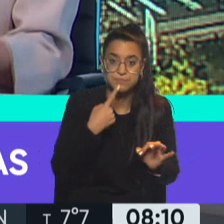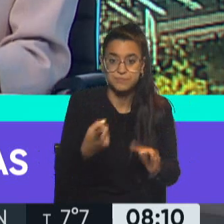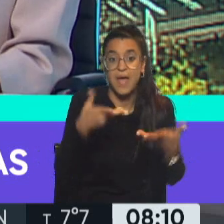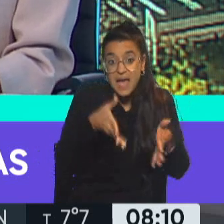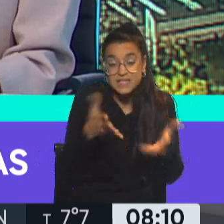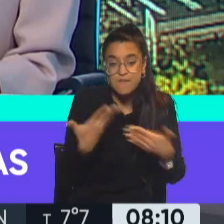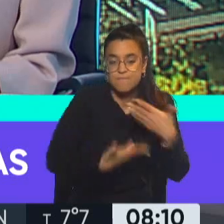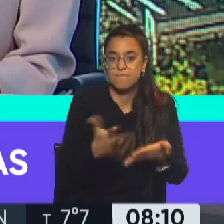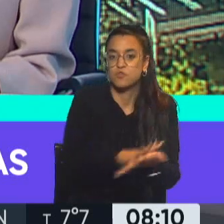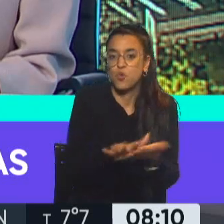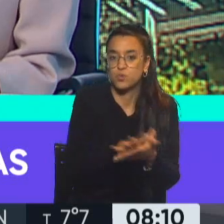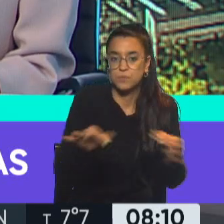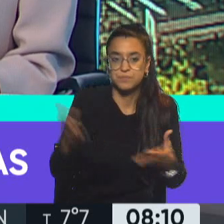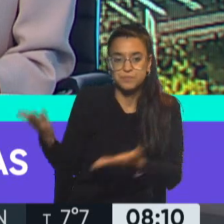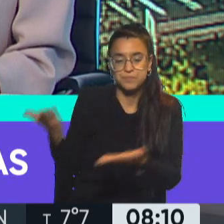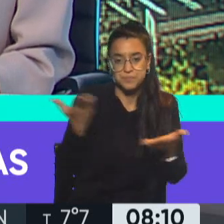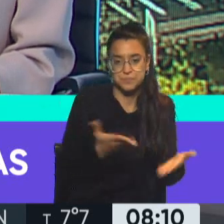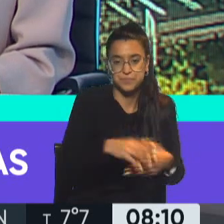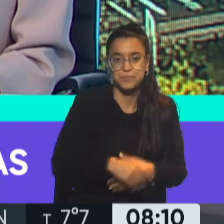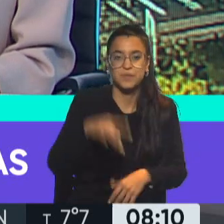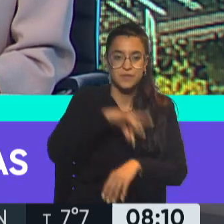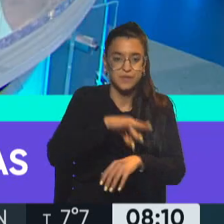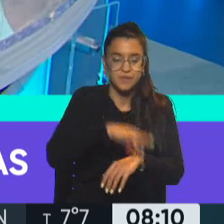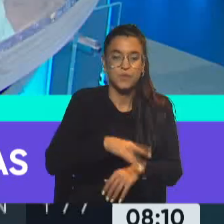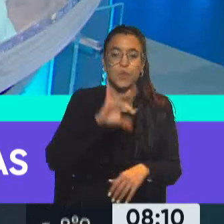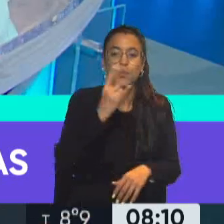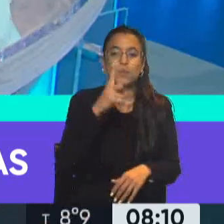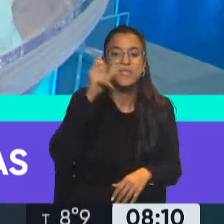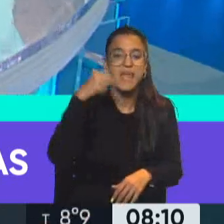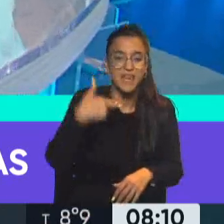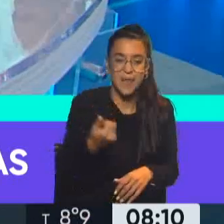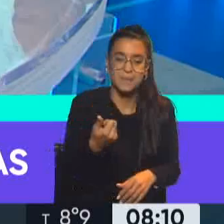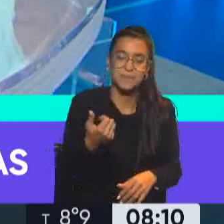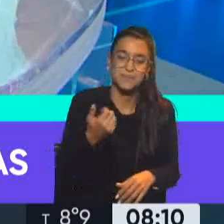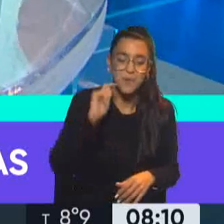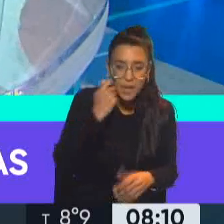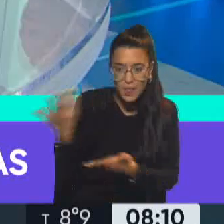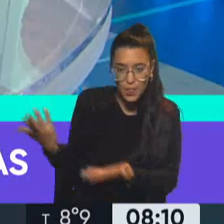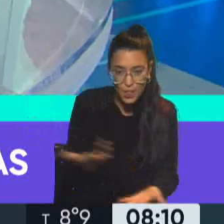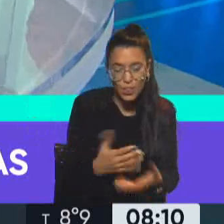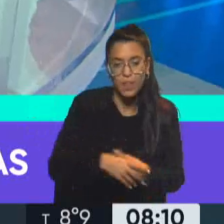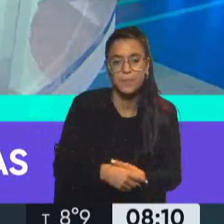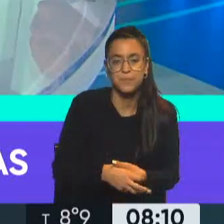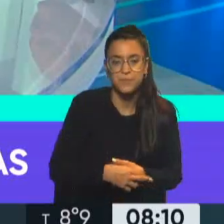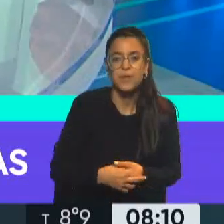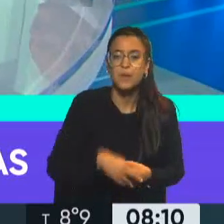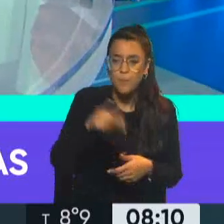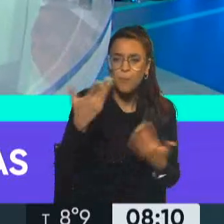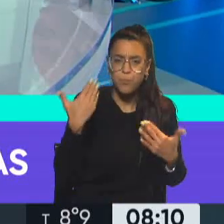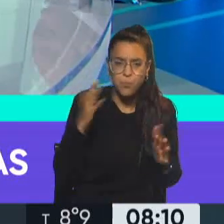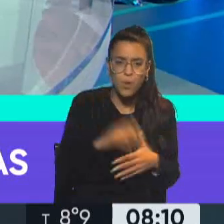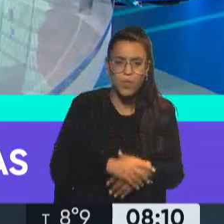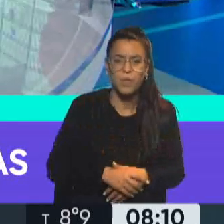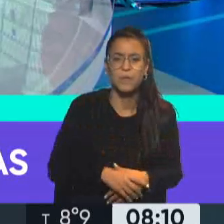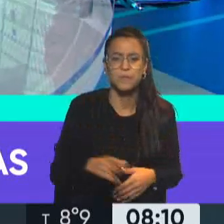salida. Vamos a presentar al doctor Guillermo Docena, que es un placer, porque Guillermo, vos tenés la capacidad de, además